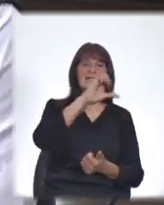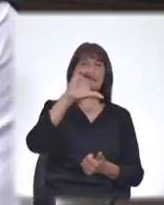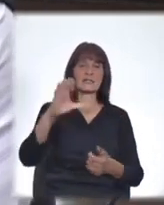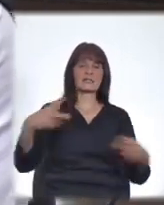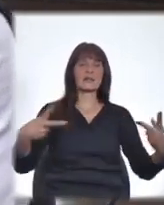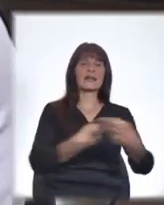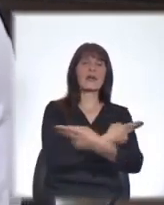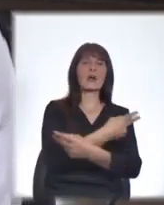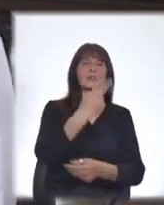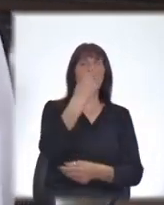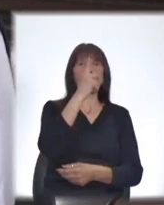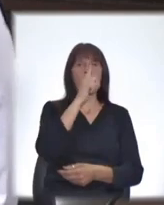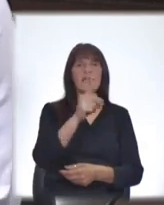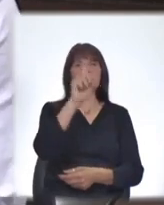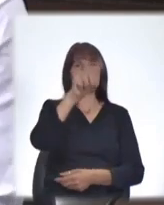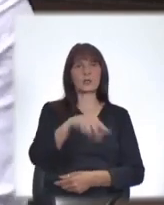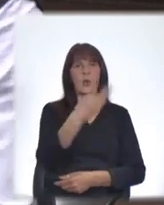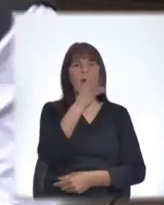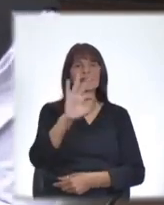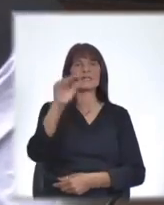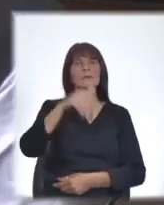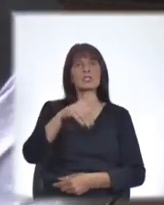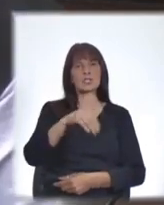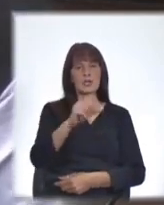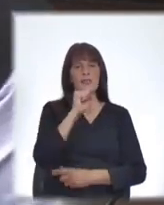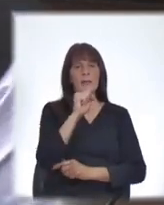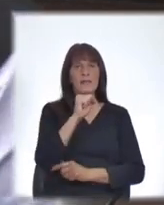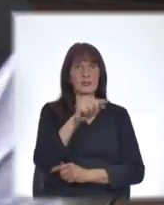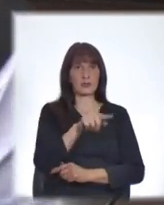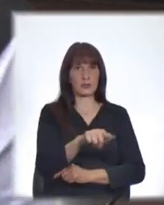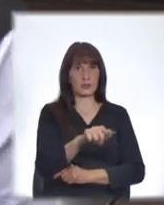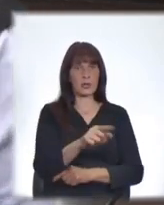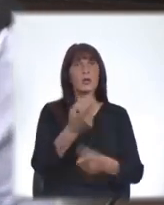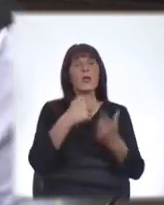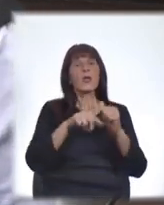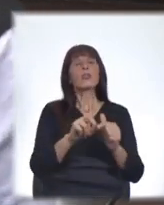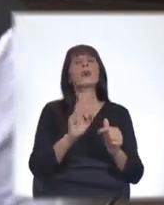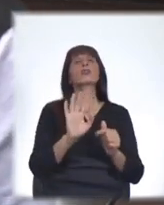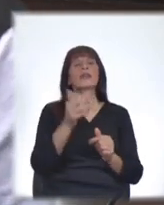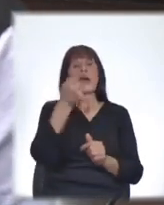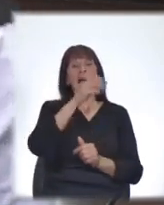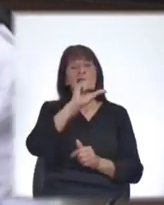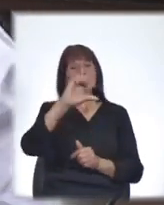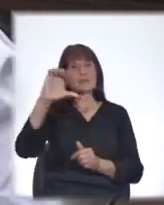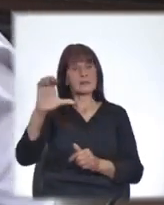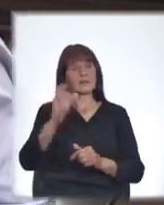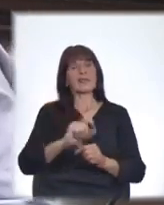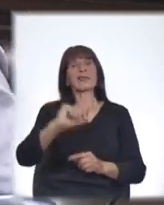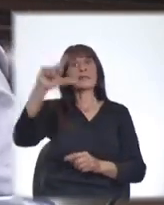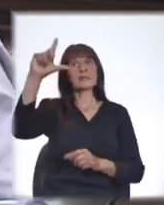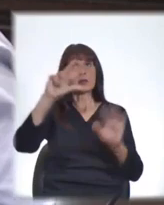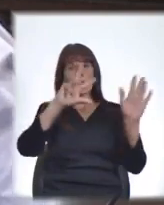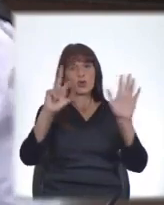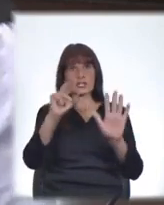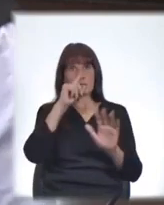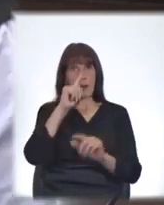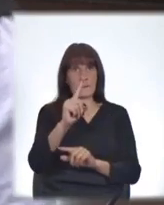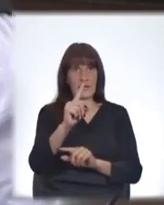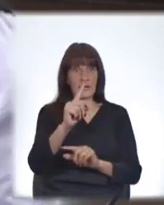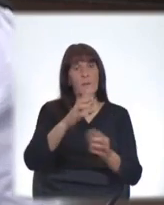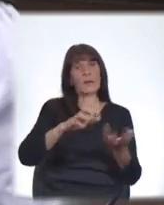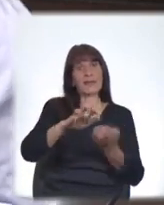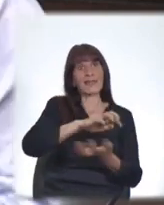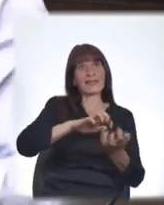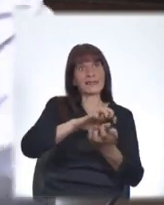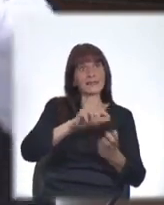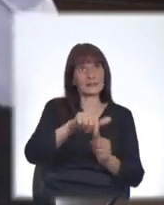de 2.140 millones de pesos en un momento en donde los usuarios de ACE han crecido en 80.000, producto de la